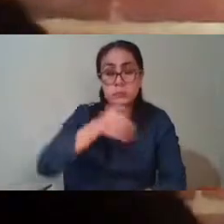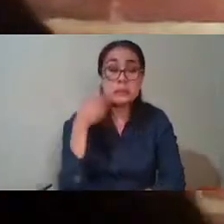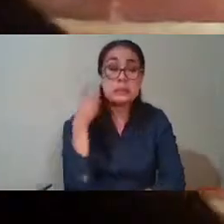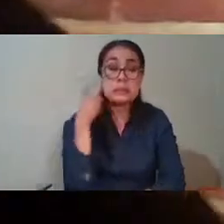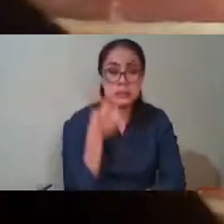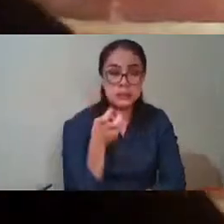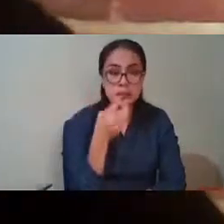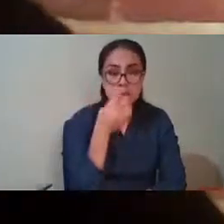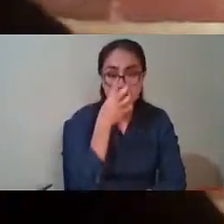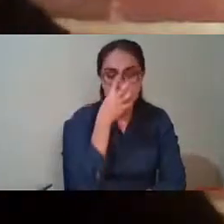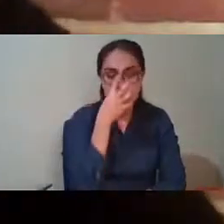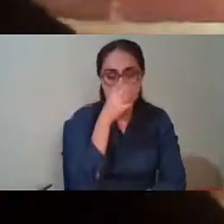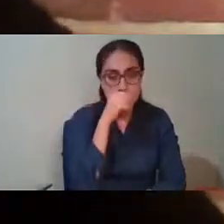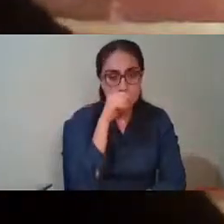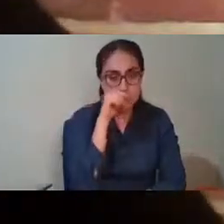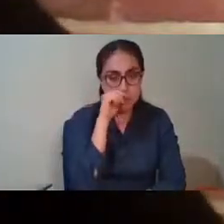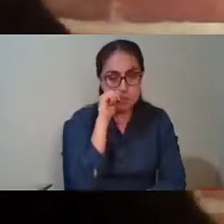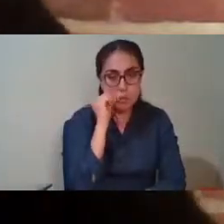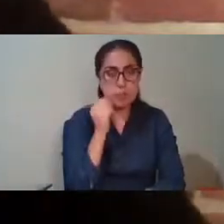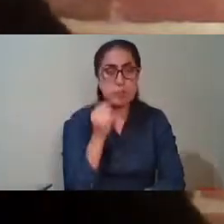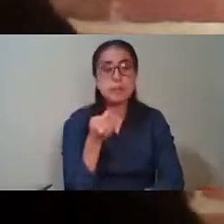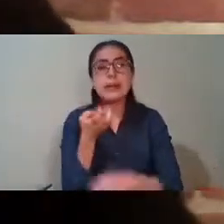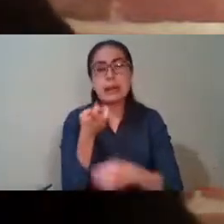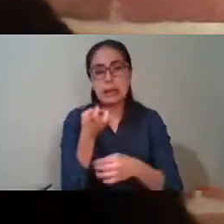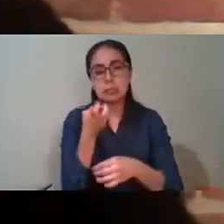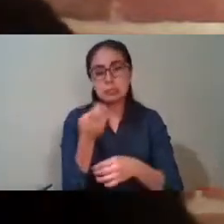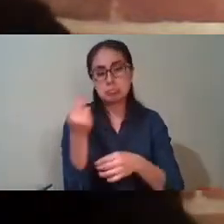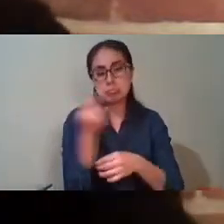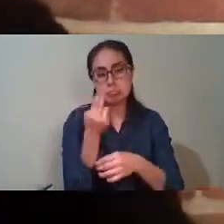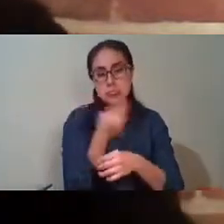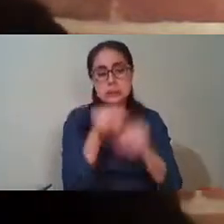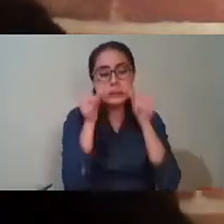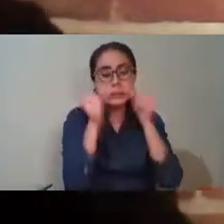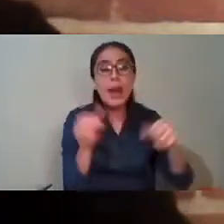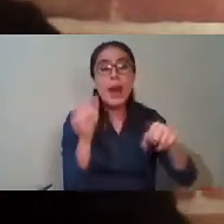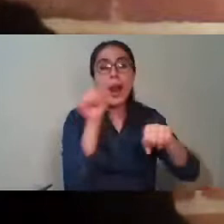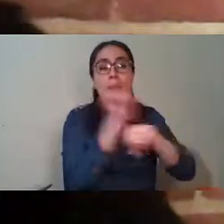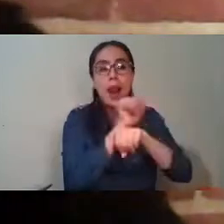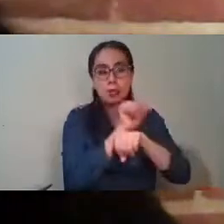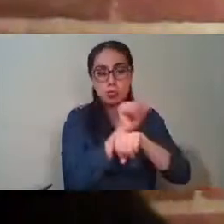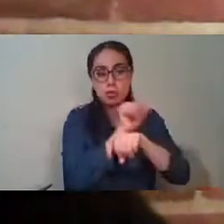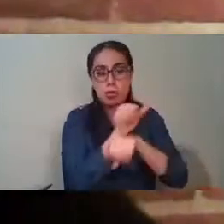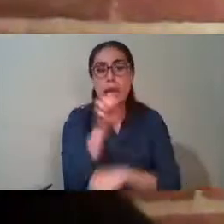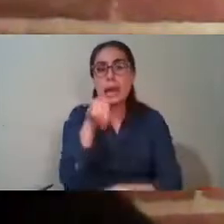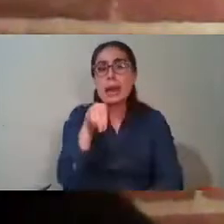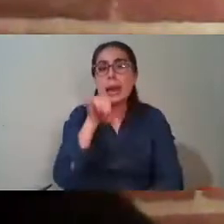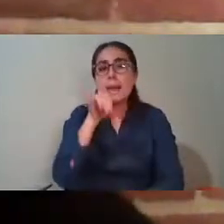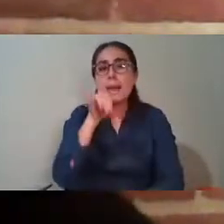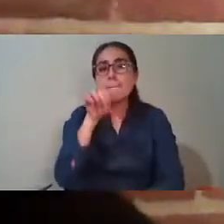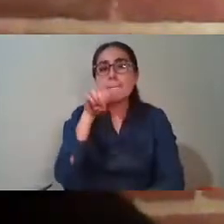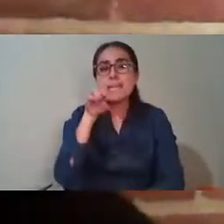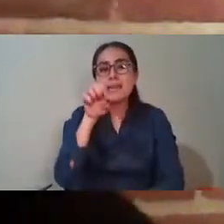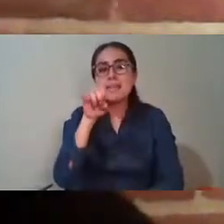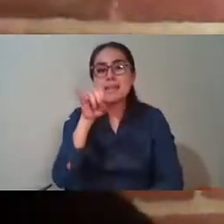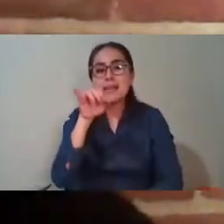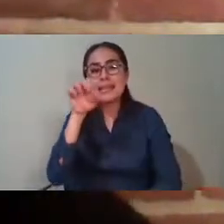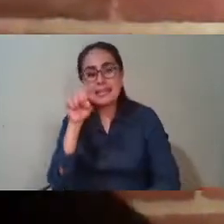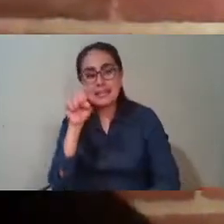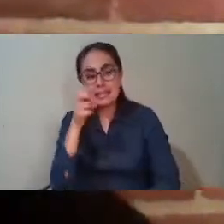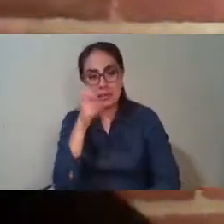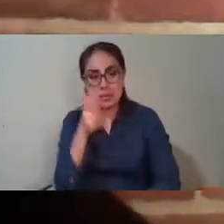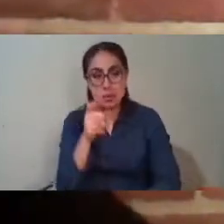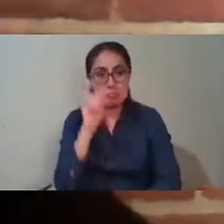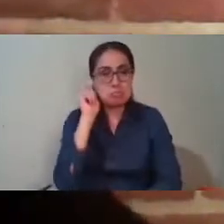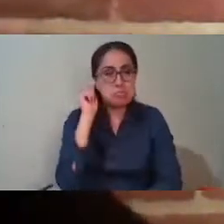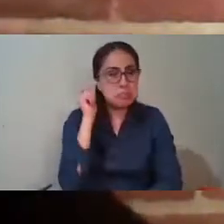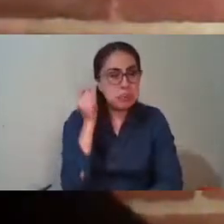campo puro del actor. Entendiendo que la mímesis, o en todo caso la mimetización, en